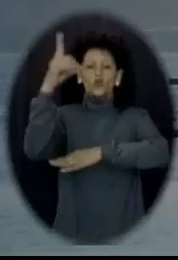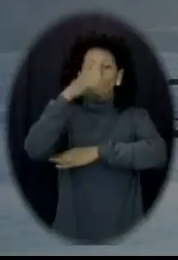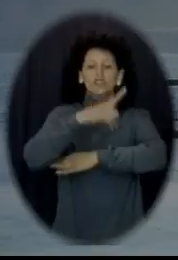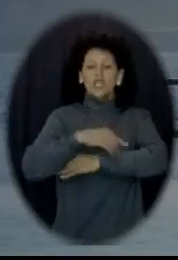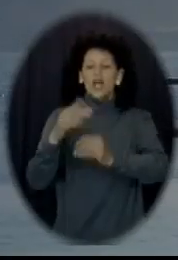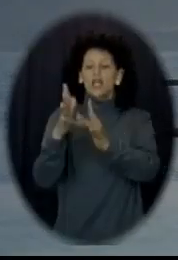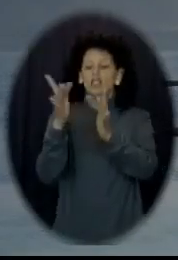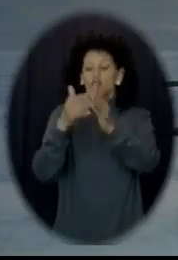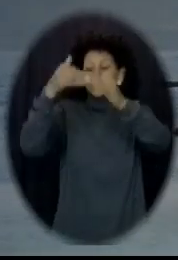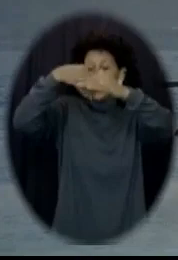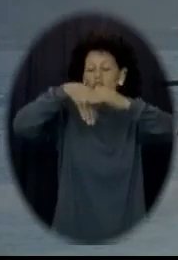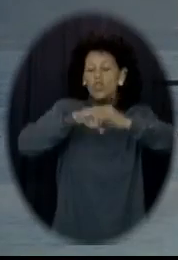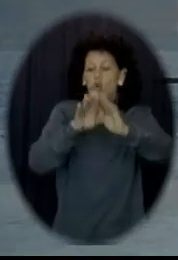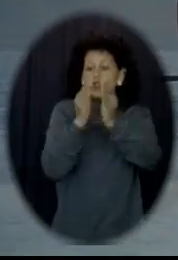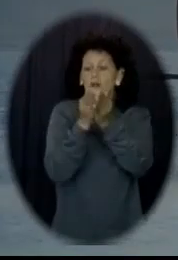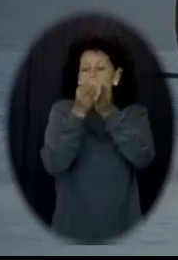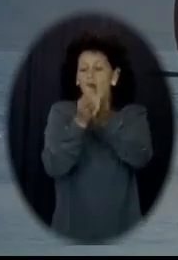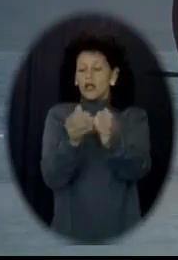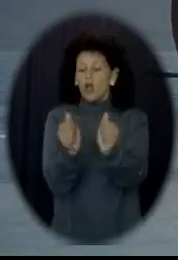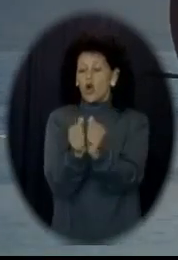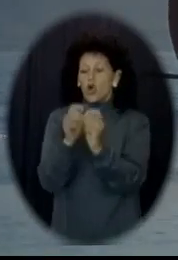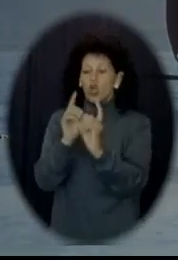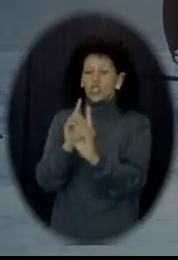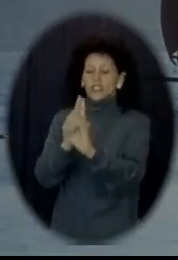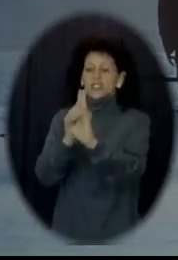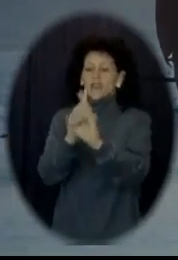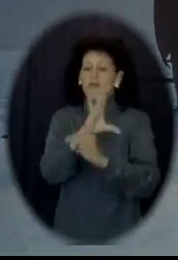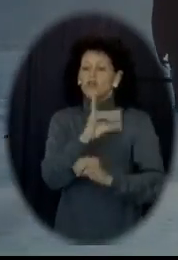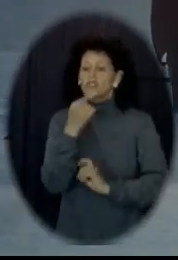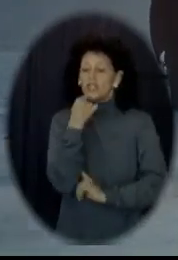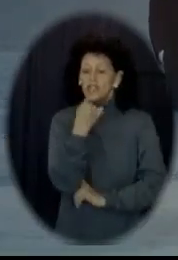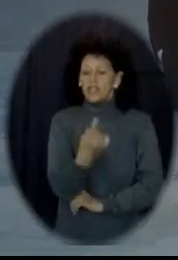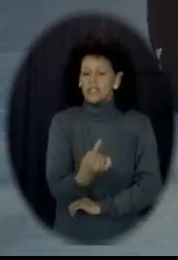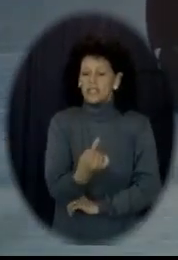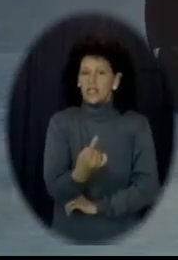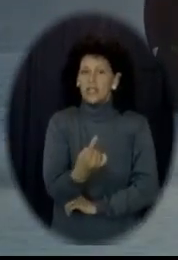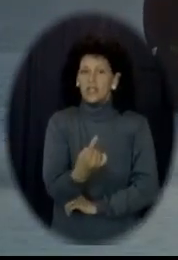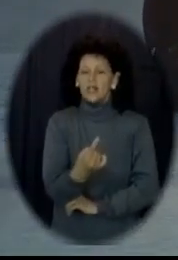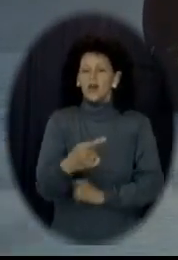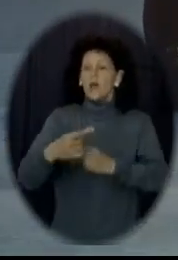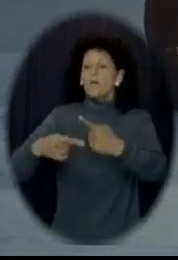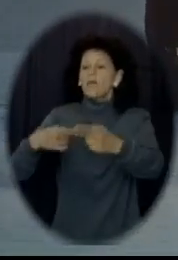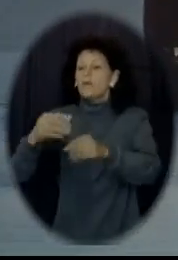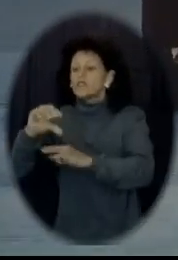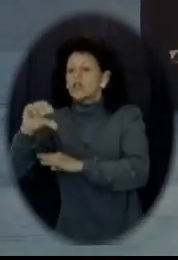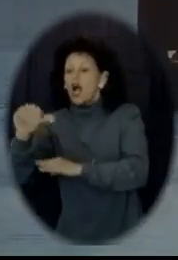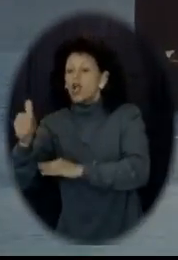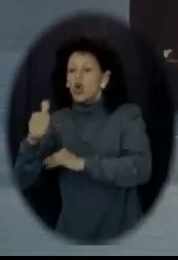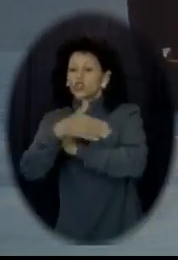Un día, Jesús subió a una barca con sus discípulos y les dijo, «Vamos al otro lado del lago».